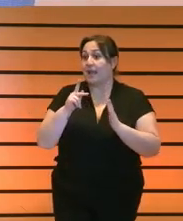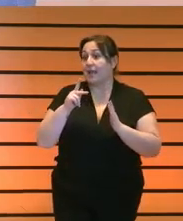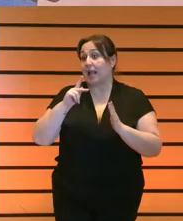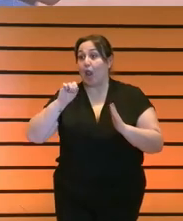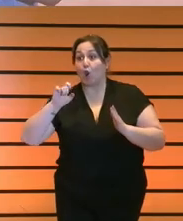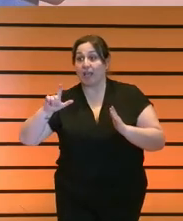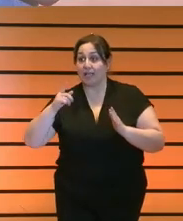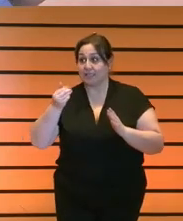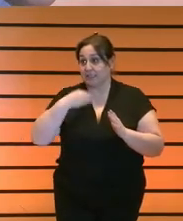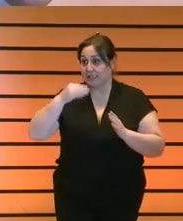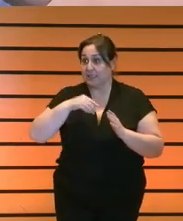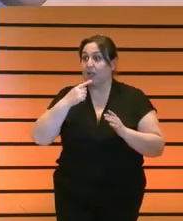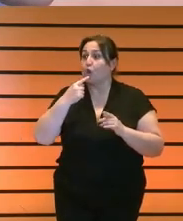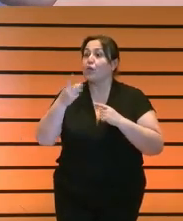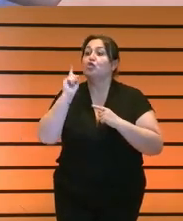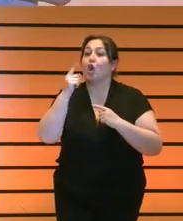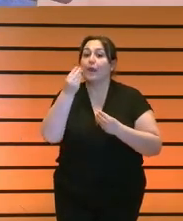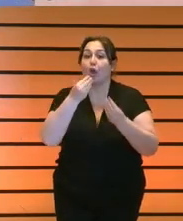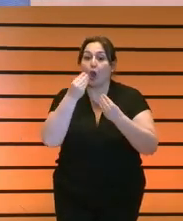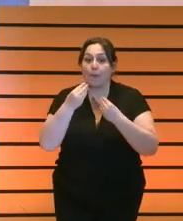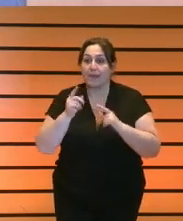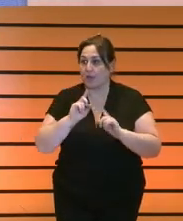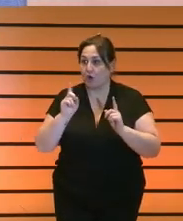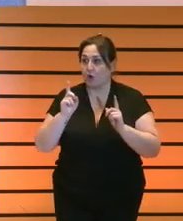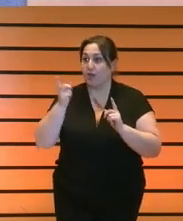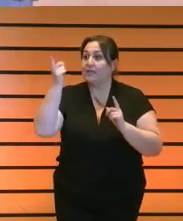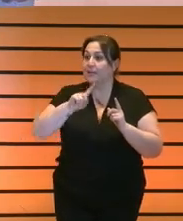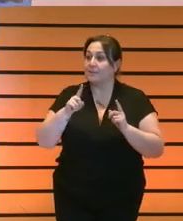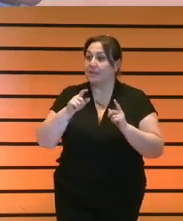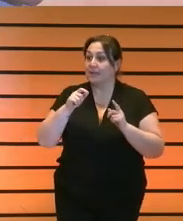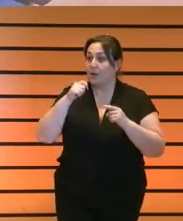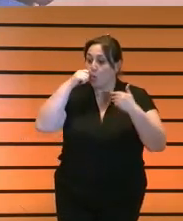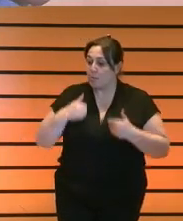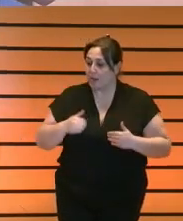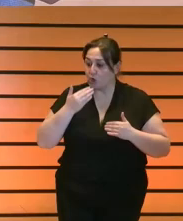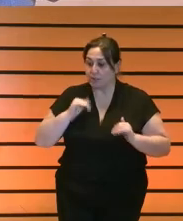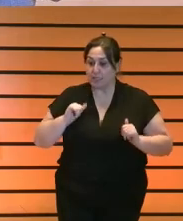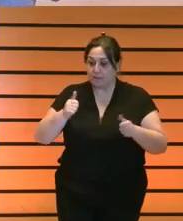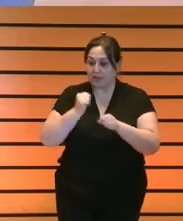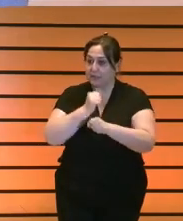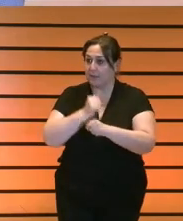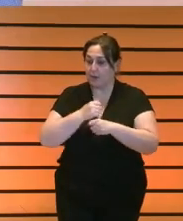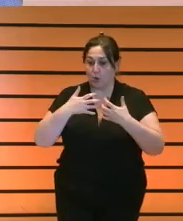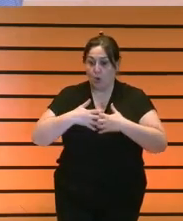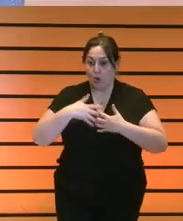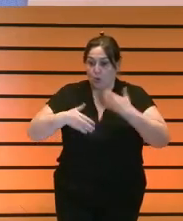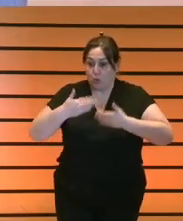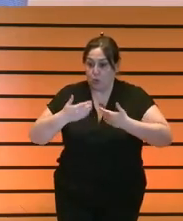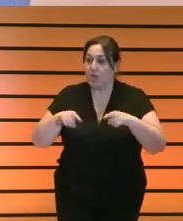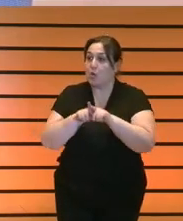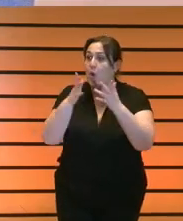diarias, no digo solamente de lo que comían, sino también calorías. El ser humano, si se pone a hacer trabajo, es como una máquina de 100 vatios,